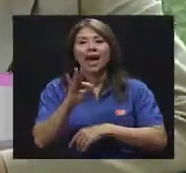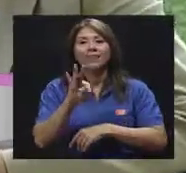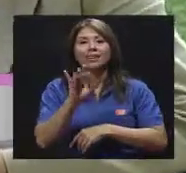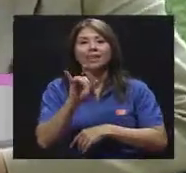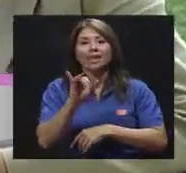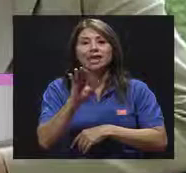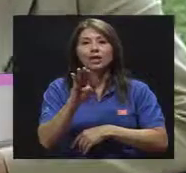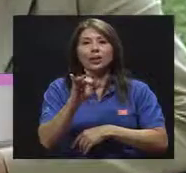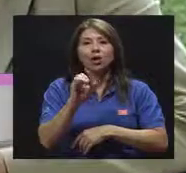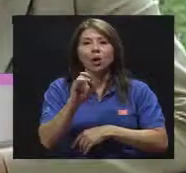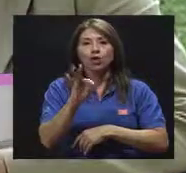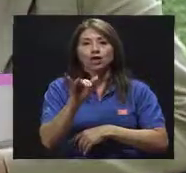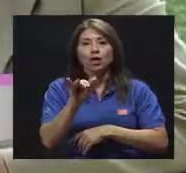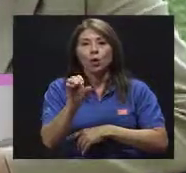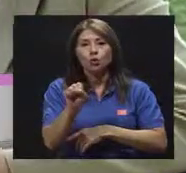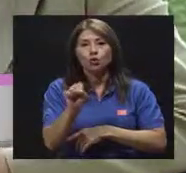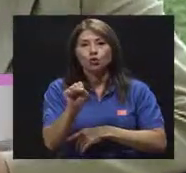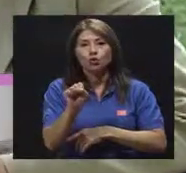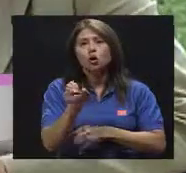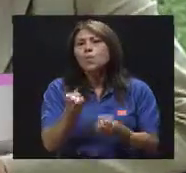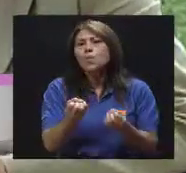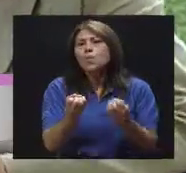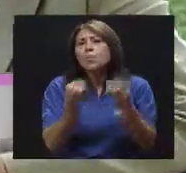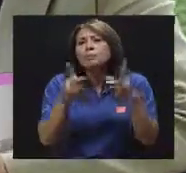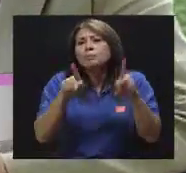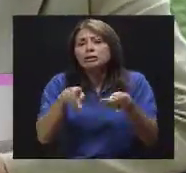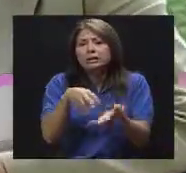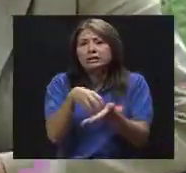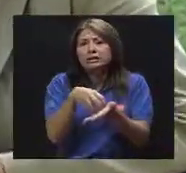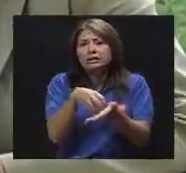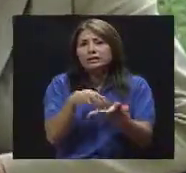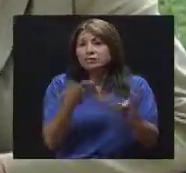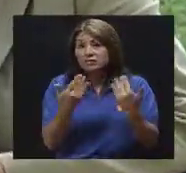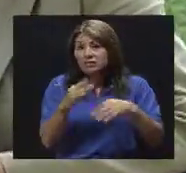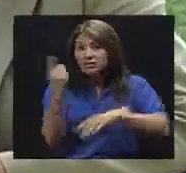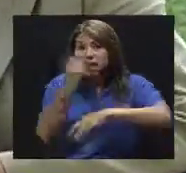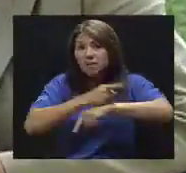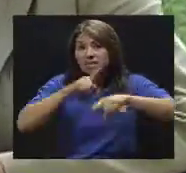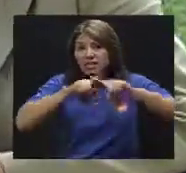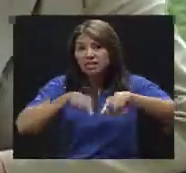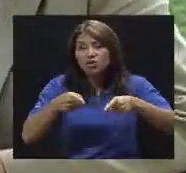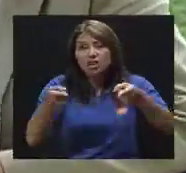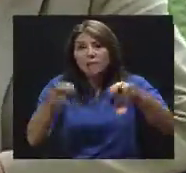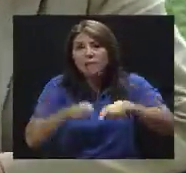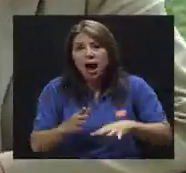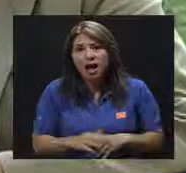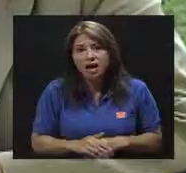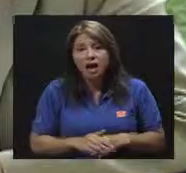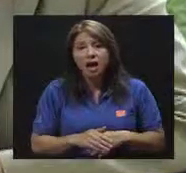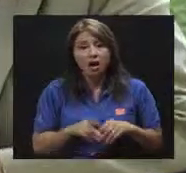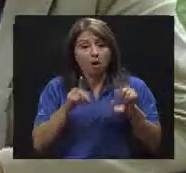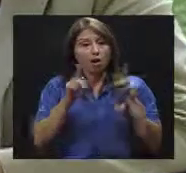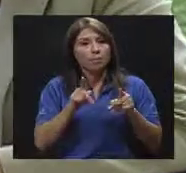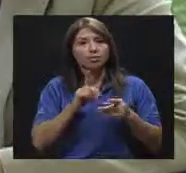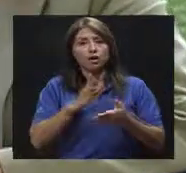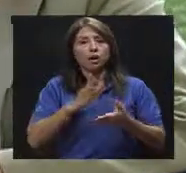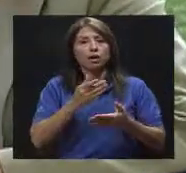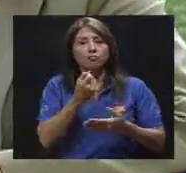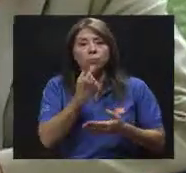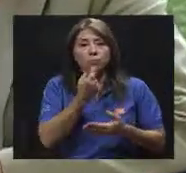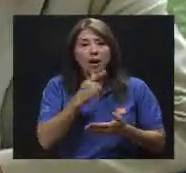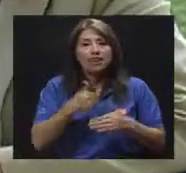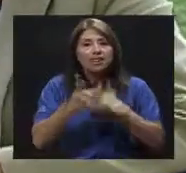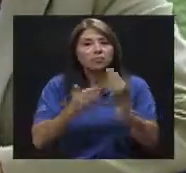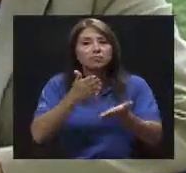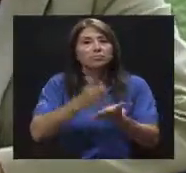es muchas las dudas que hay en cuanto al consumo de antibiótico, si están vencidos, qué pasa cuando se deja ese tratamiento. Yo creo que vale la